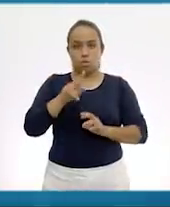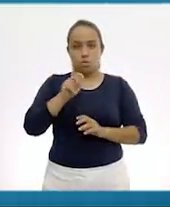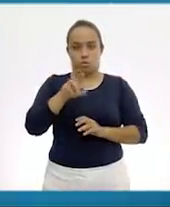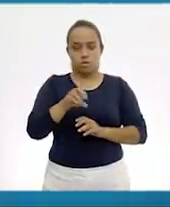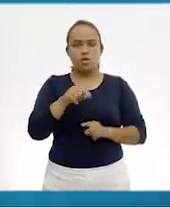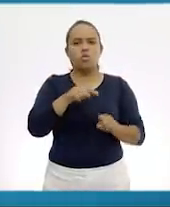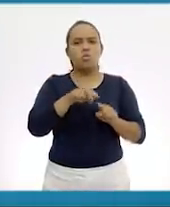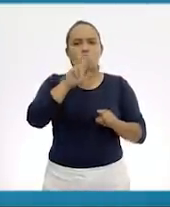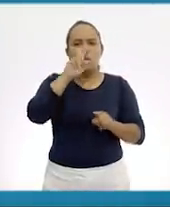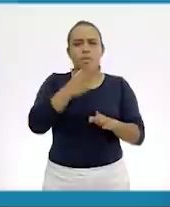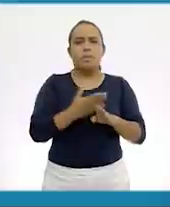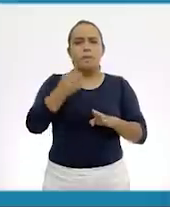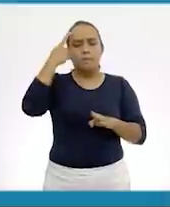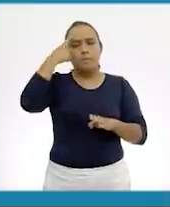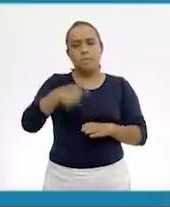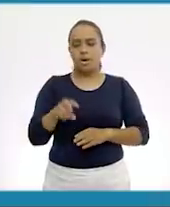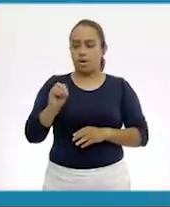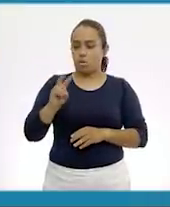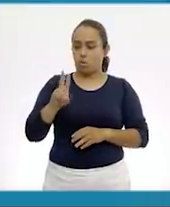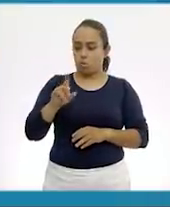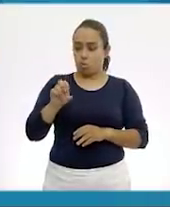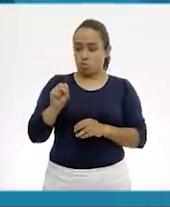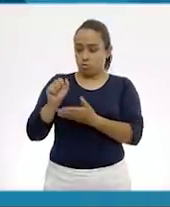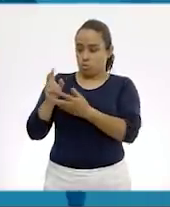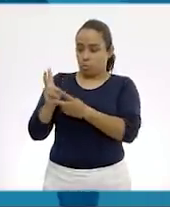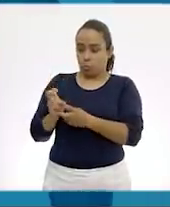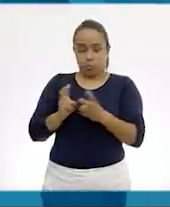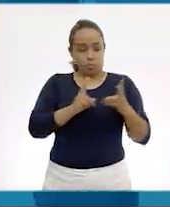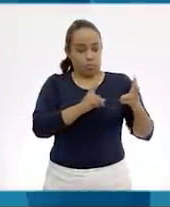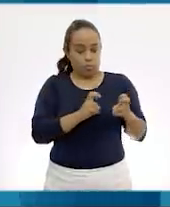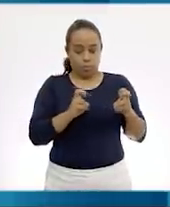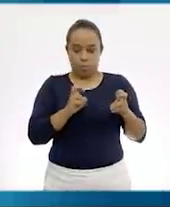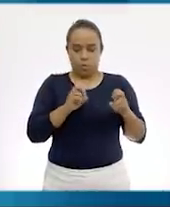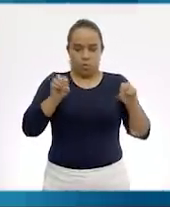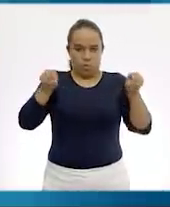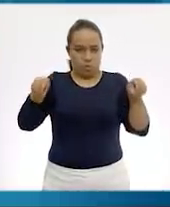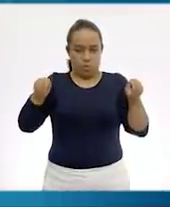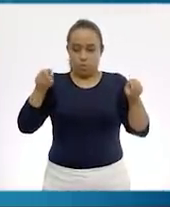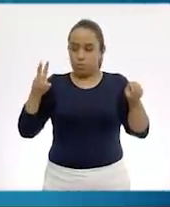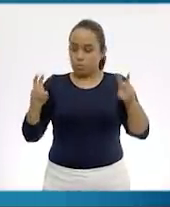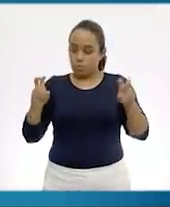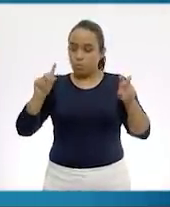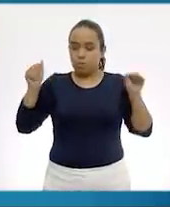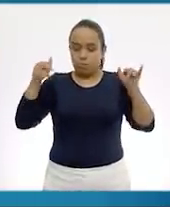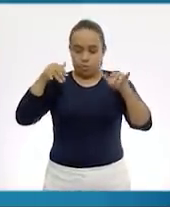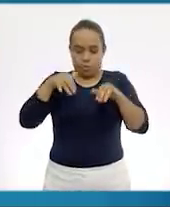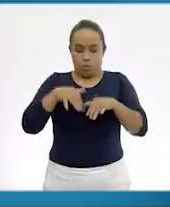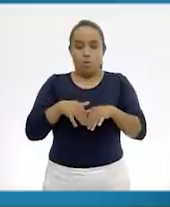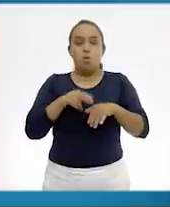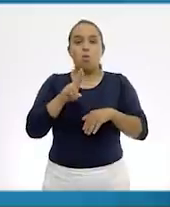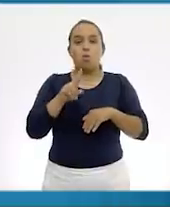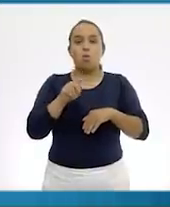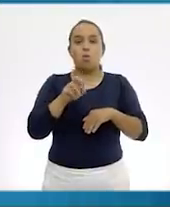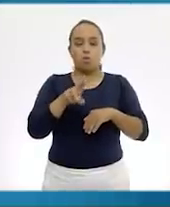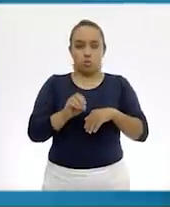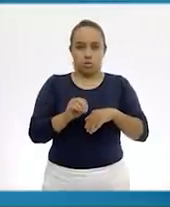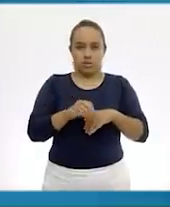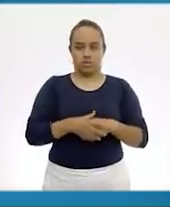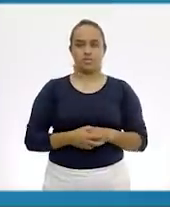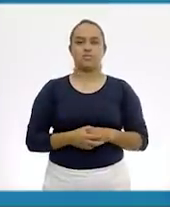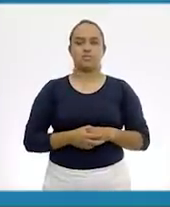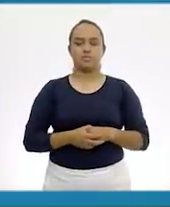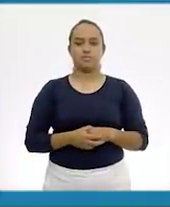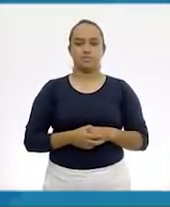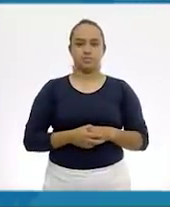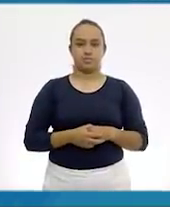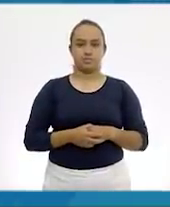las encargadas de recoger los óvulos que vienen desde los ovarios y llevarlos hasta el útero. Muy bien, pasa esto,